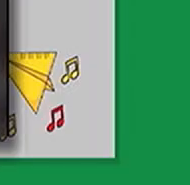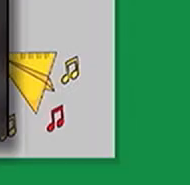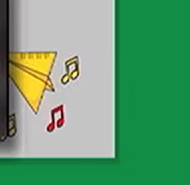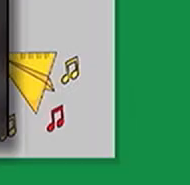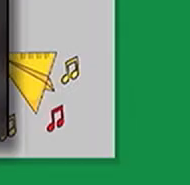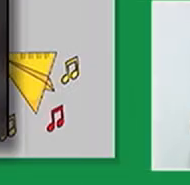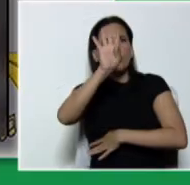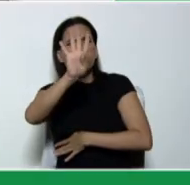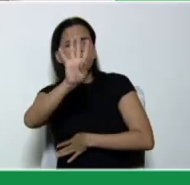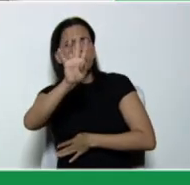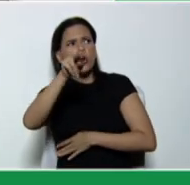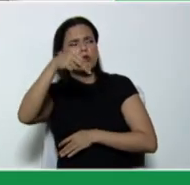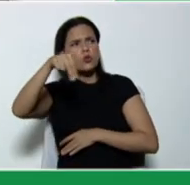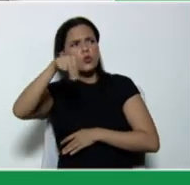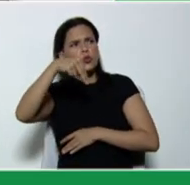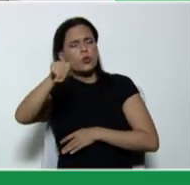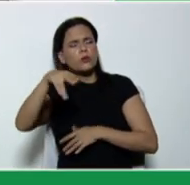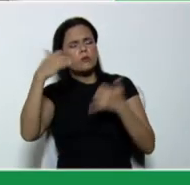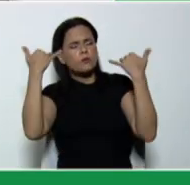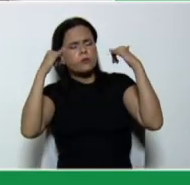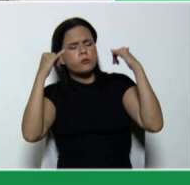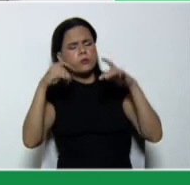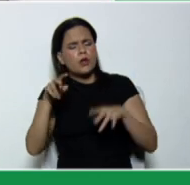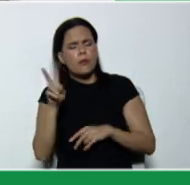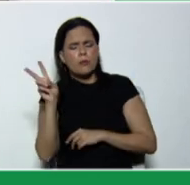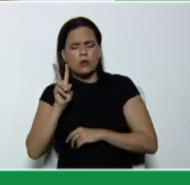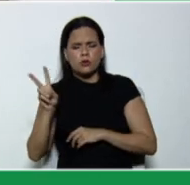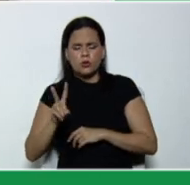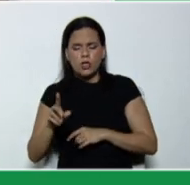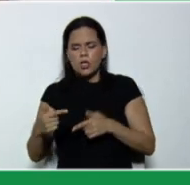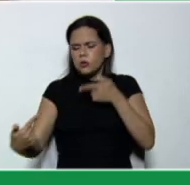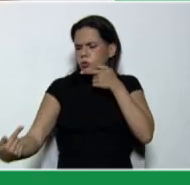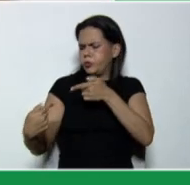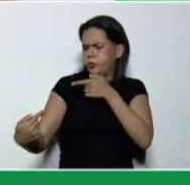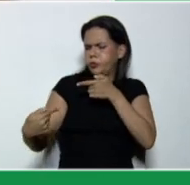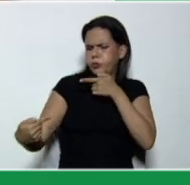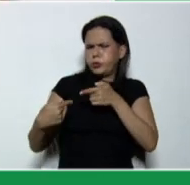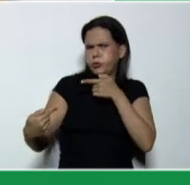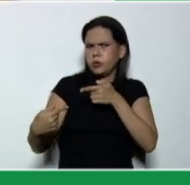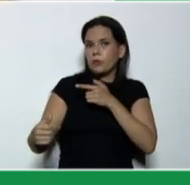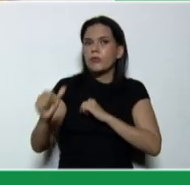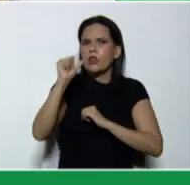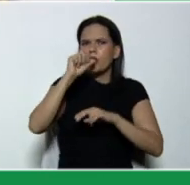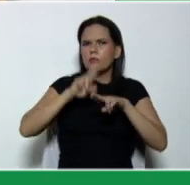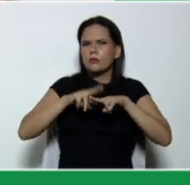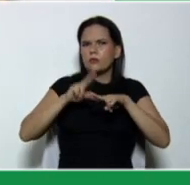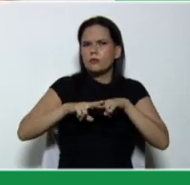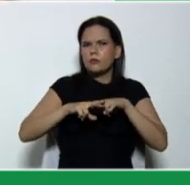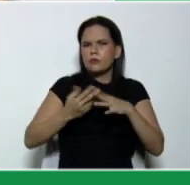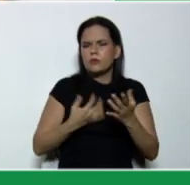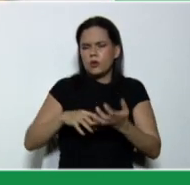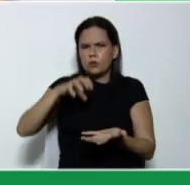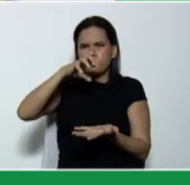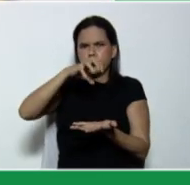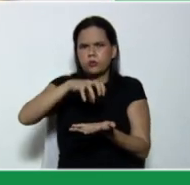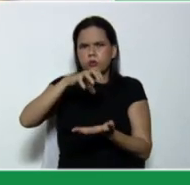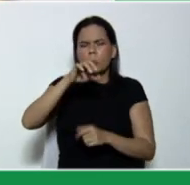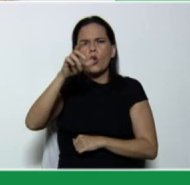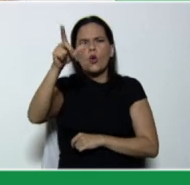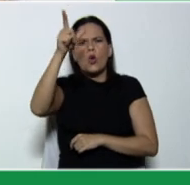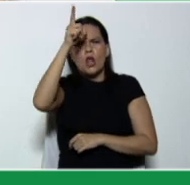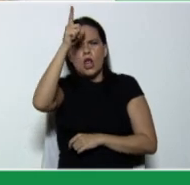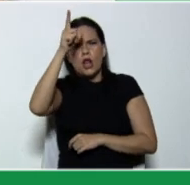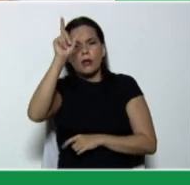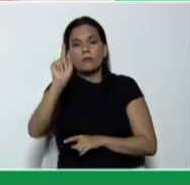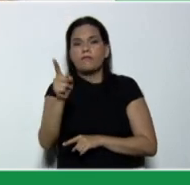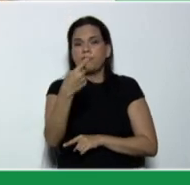El 4 de noviembre se conmemora en Venezuela la Batalla de Agua Negra, en el estado Lara, considerada la primera batalla